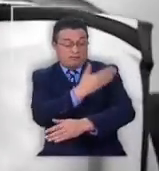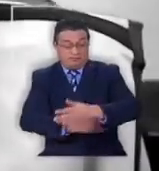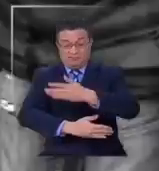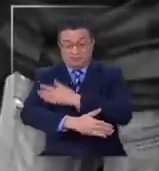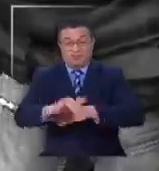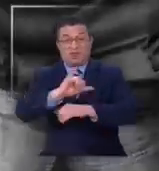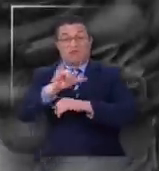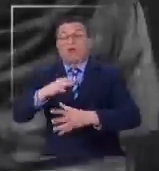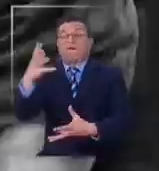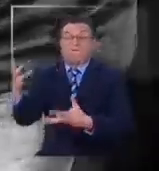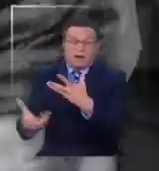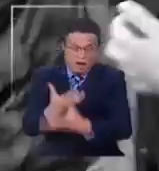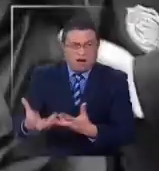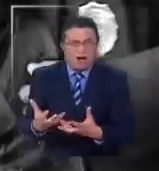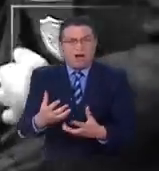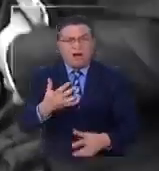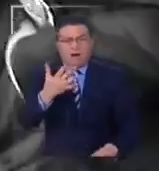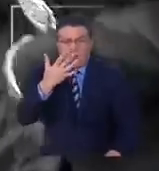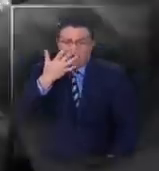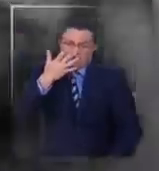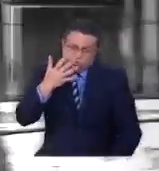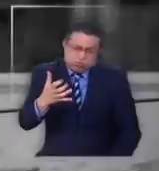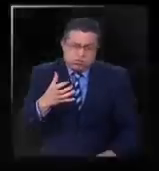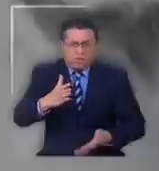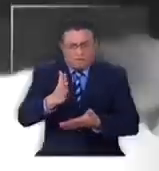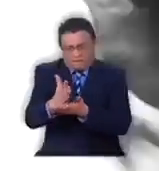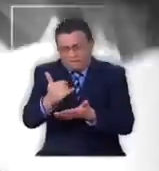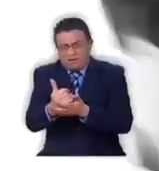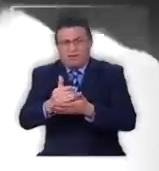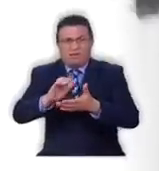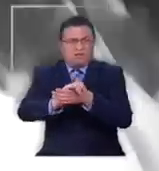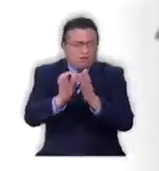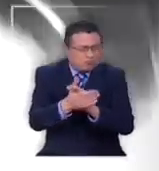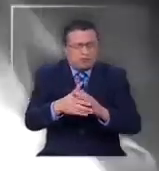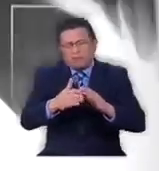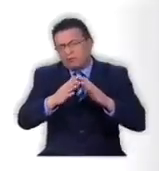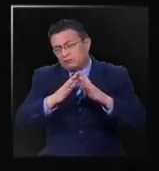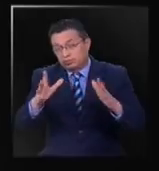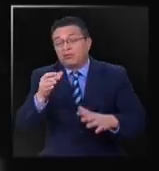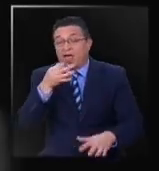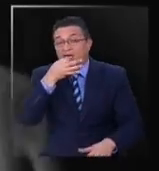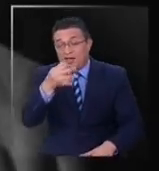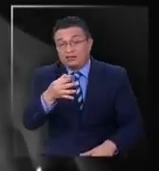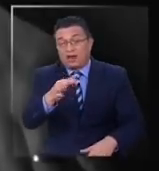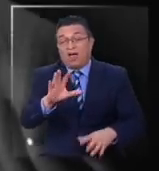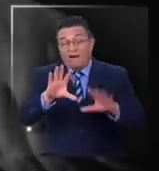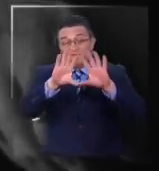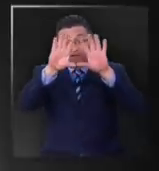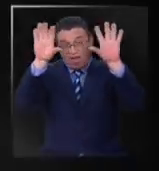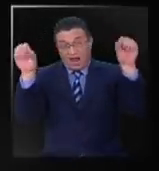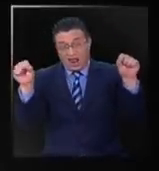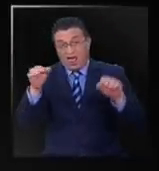y quemaron. Fue una muerte planeada y premeditada, según ha sostenido la fiscalía.